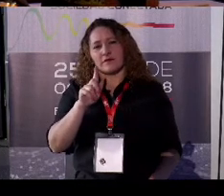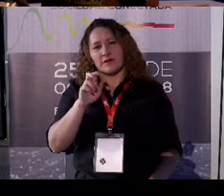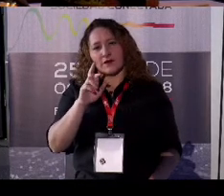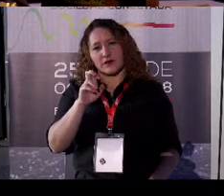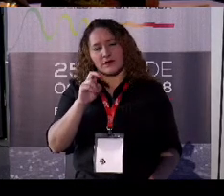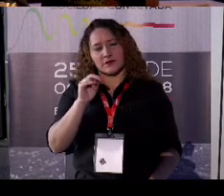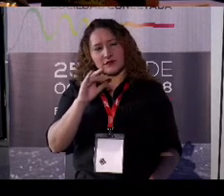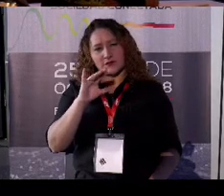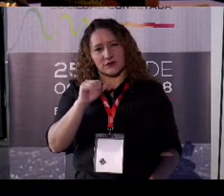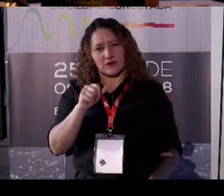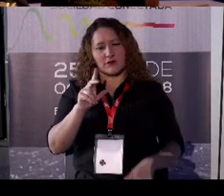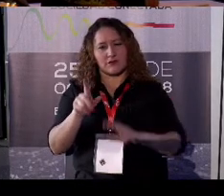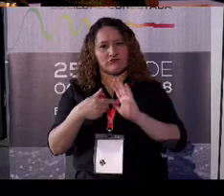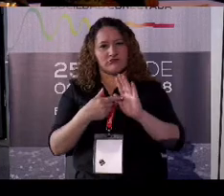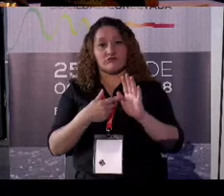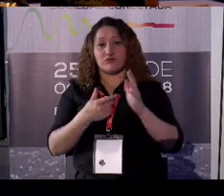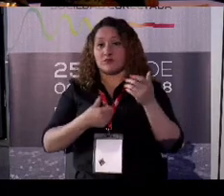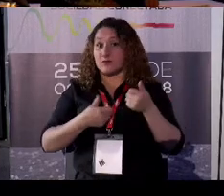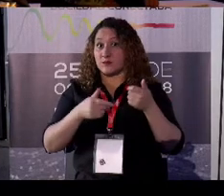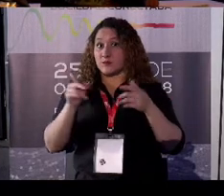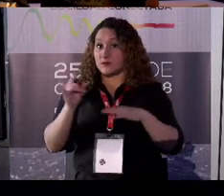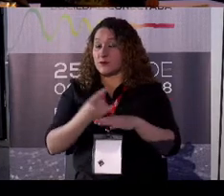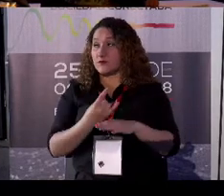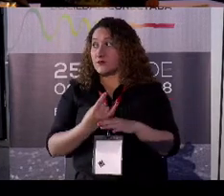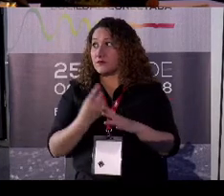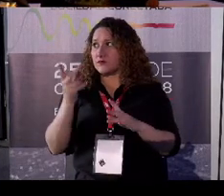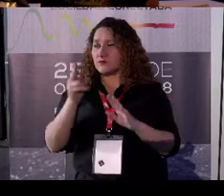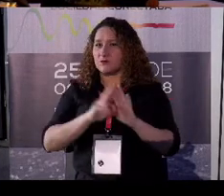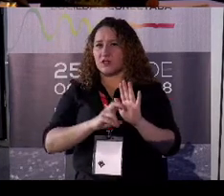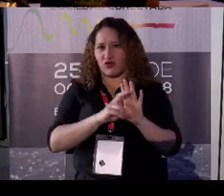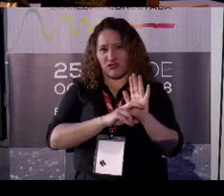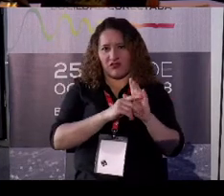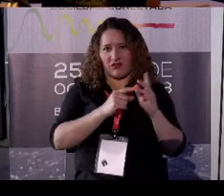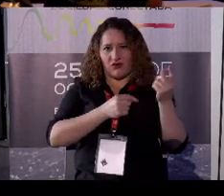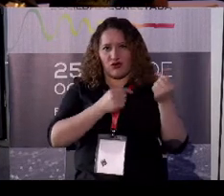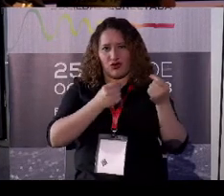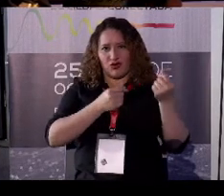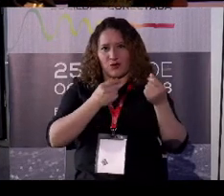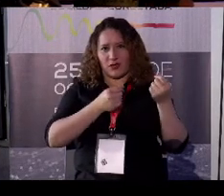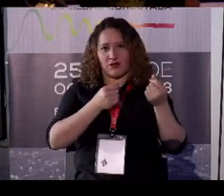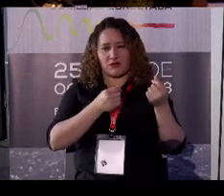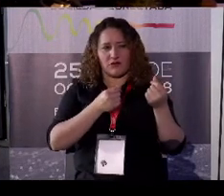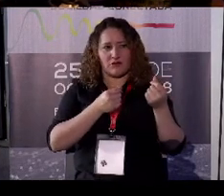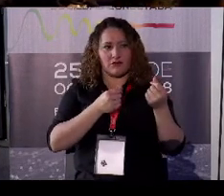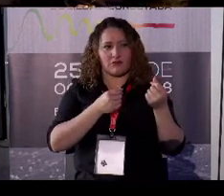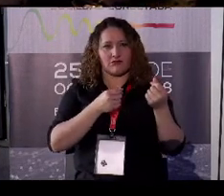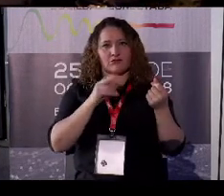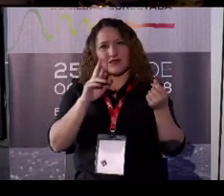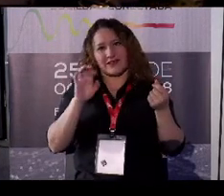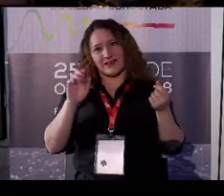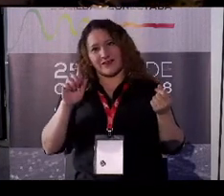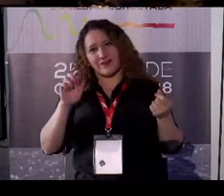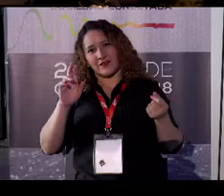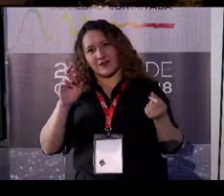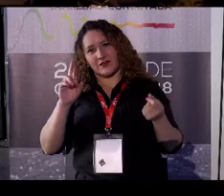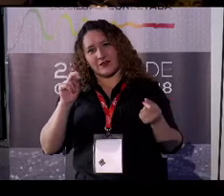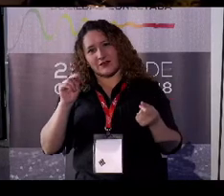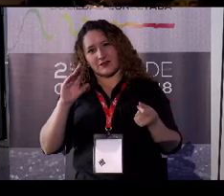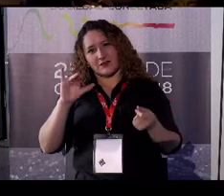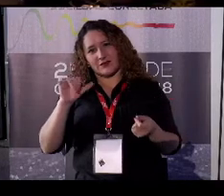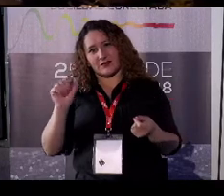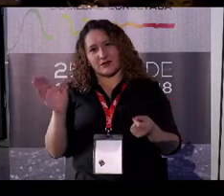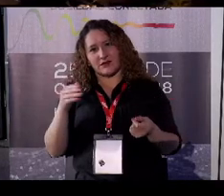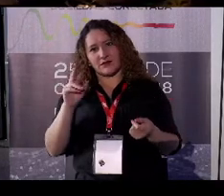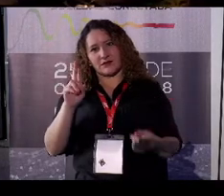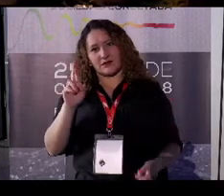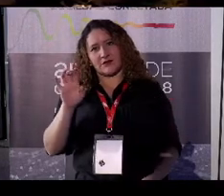Efectivamente, lo que esta subasta está haciendo es utilizar una parte de la teoría económica de preferencia revelada que va atrás a